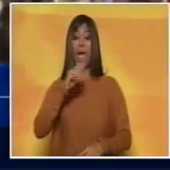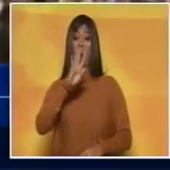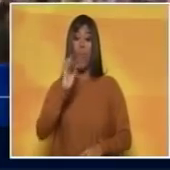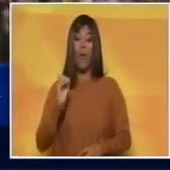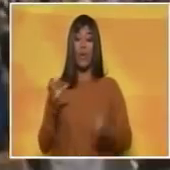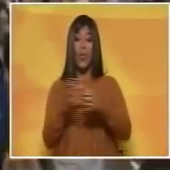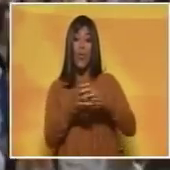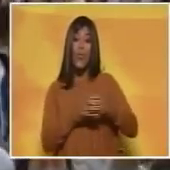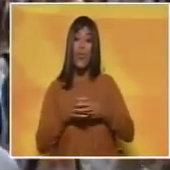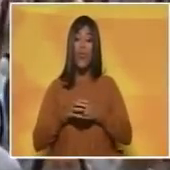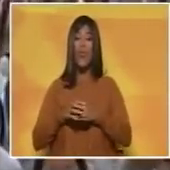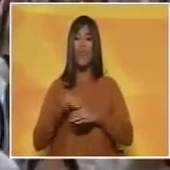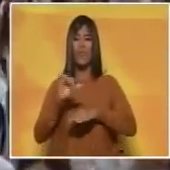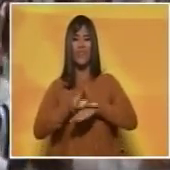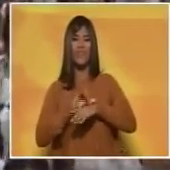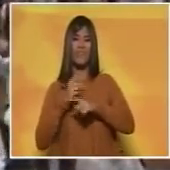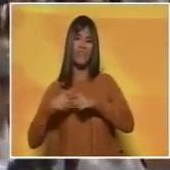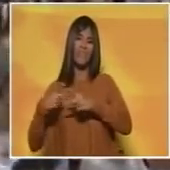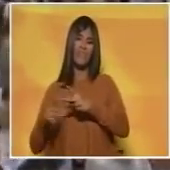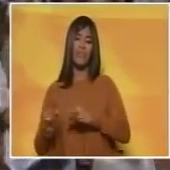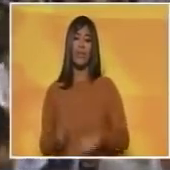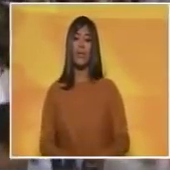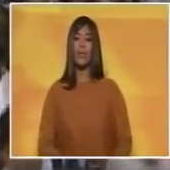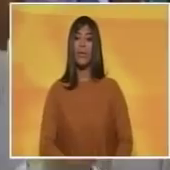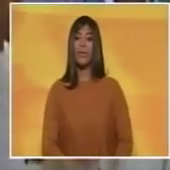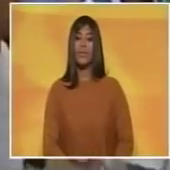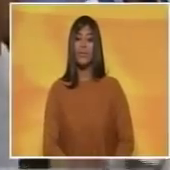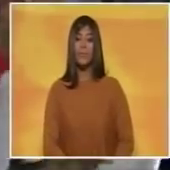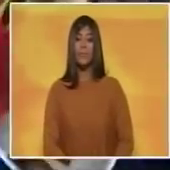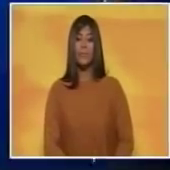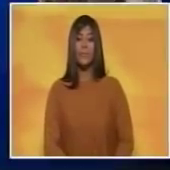40 grupos religiosos y de bienestar social.